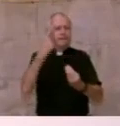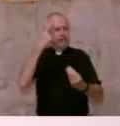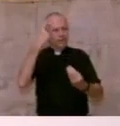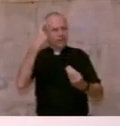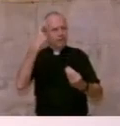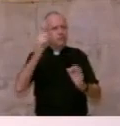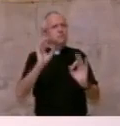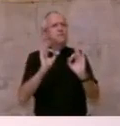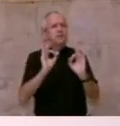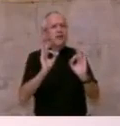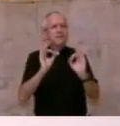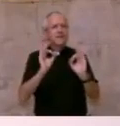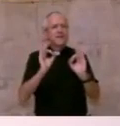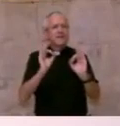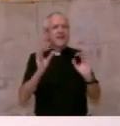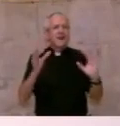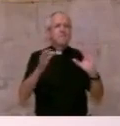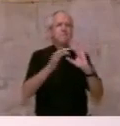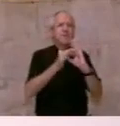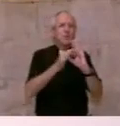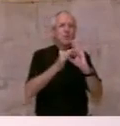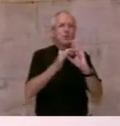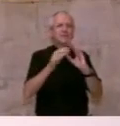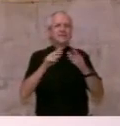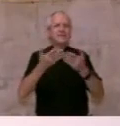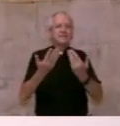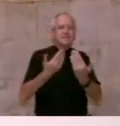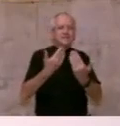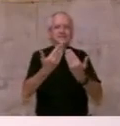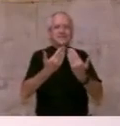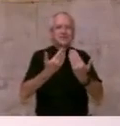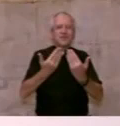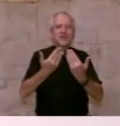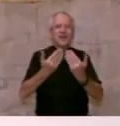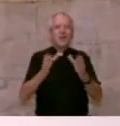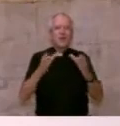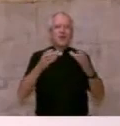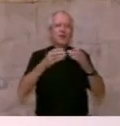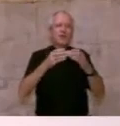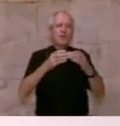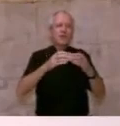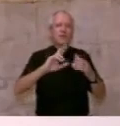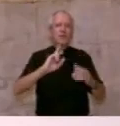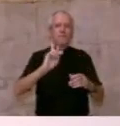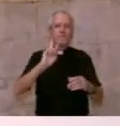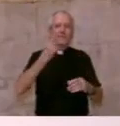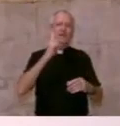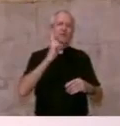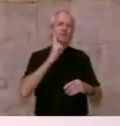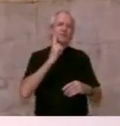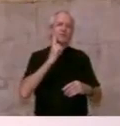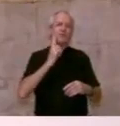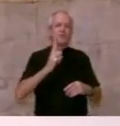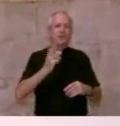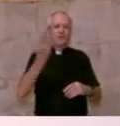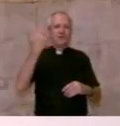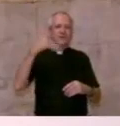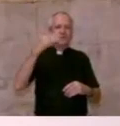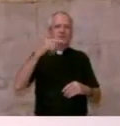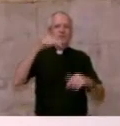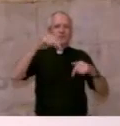el profundo vínculo y sintonía con el Concilio Vaticano II. Y hoy, 28 años